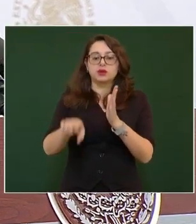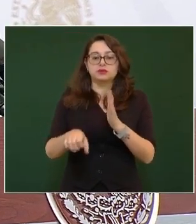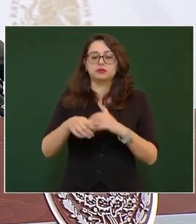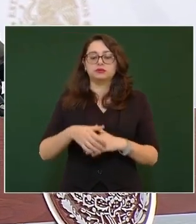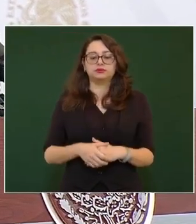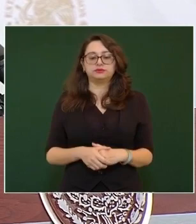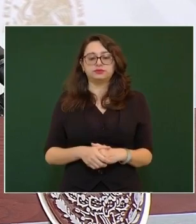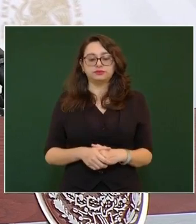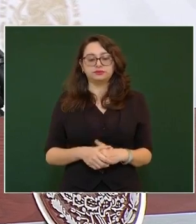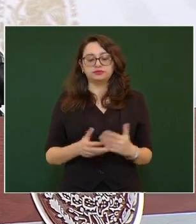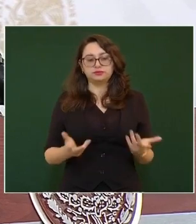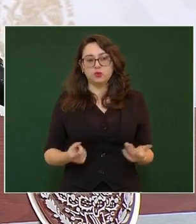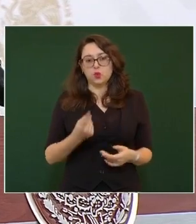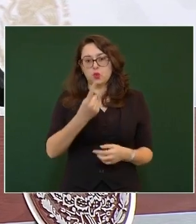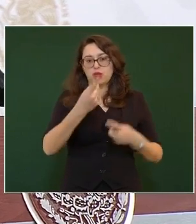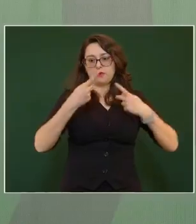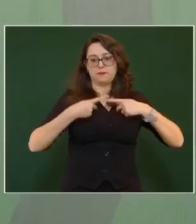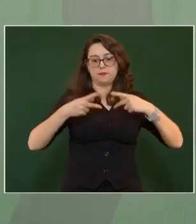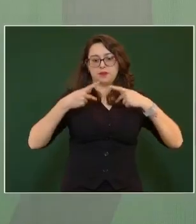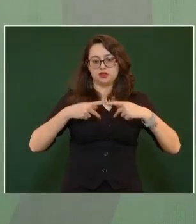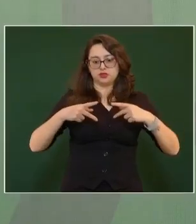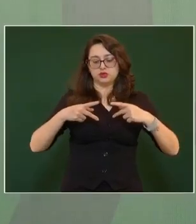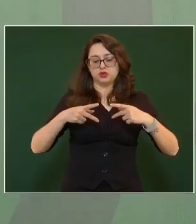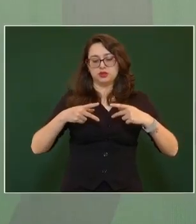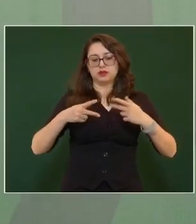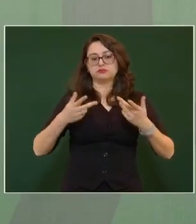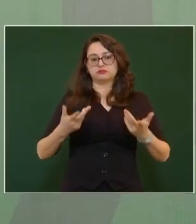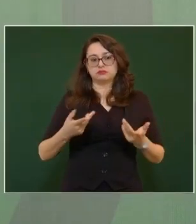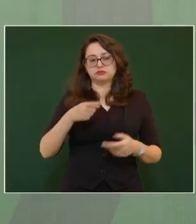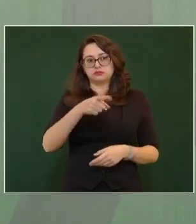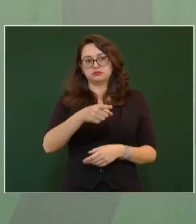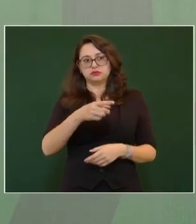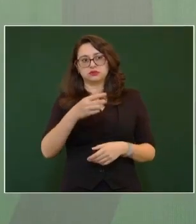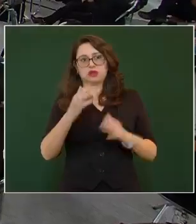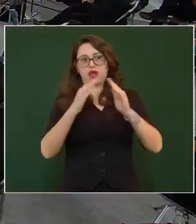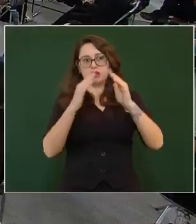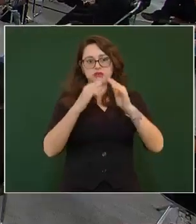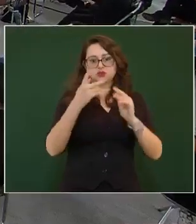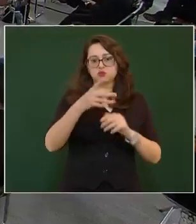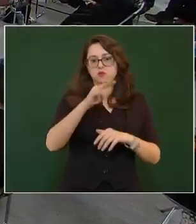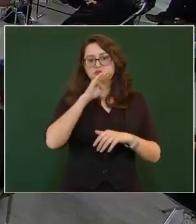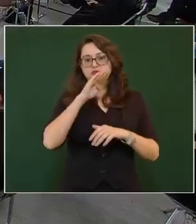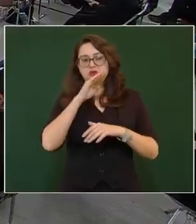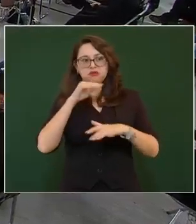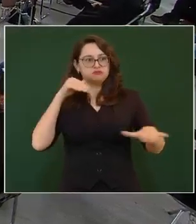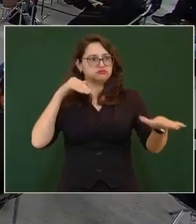que fue amenazada. Gerardo Sánchez Sumaya. Sí, que